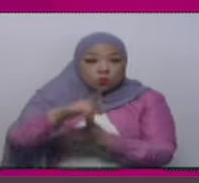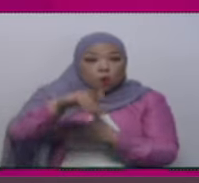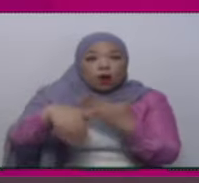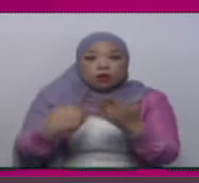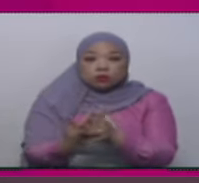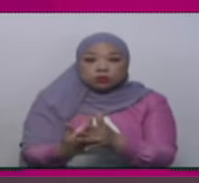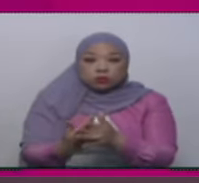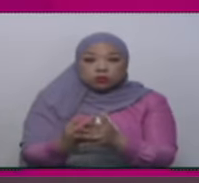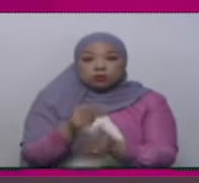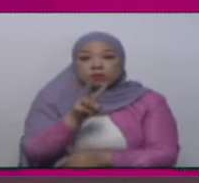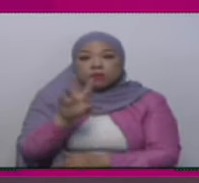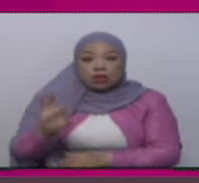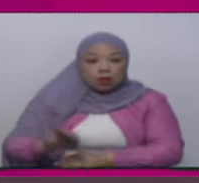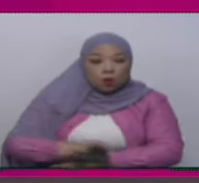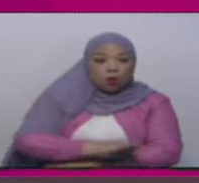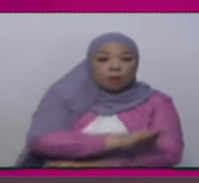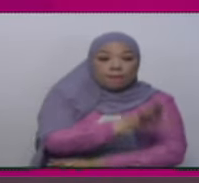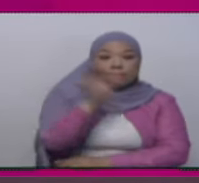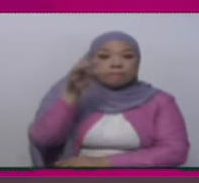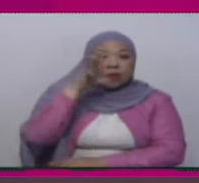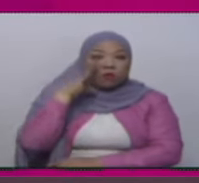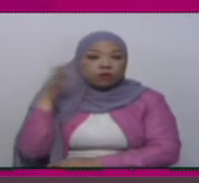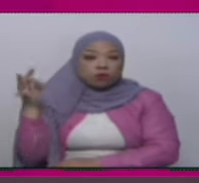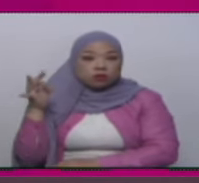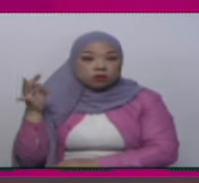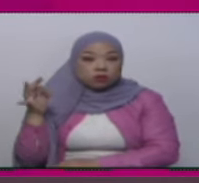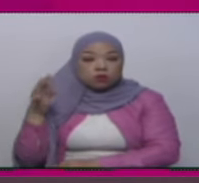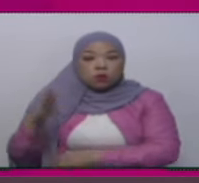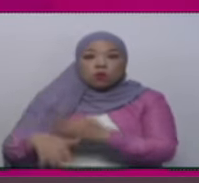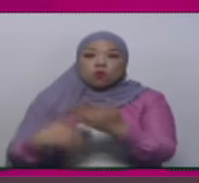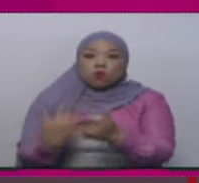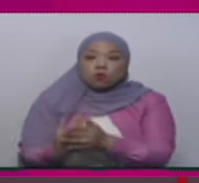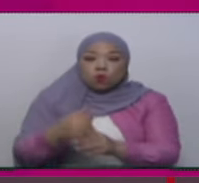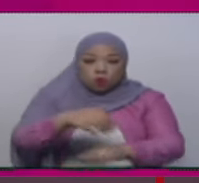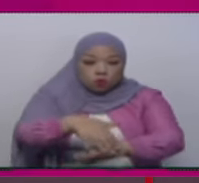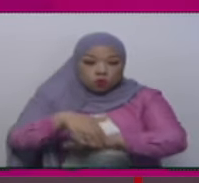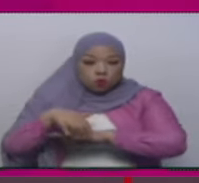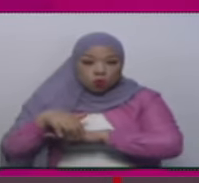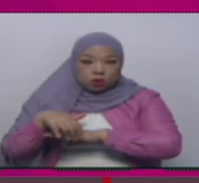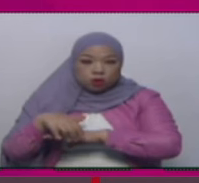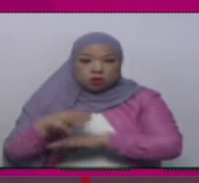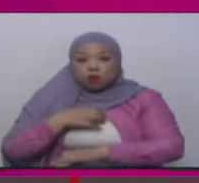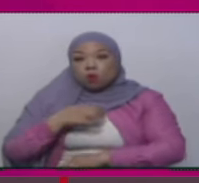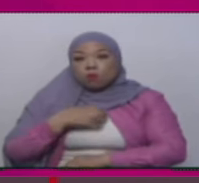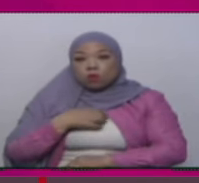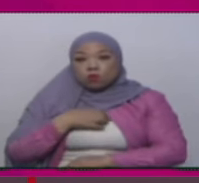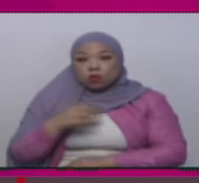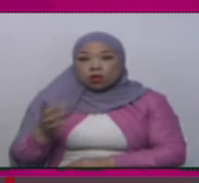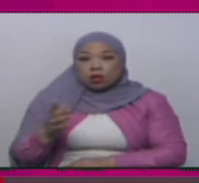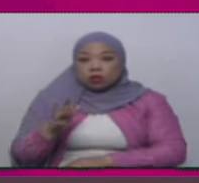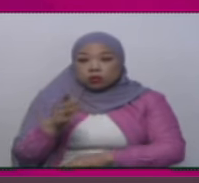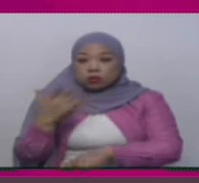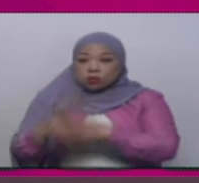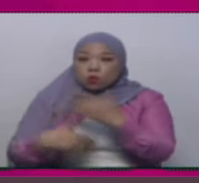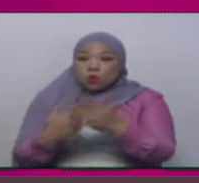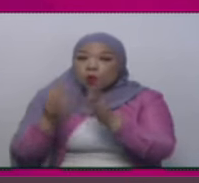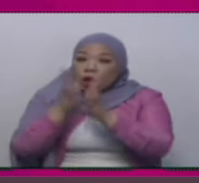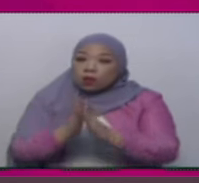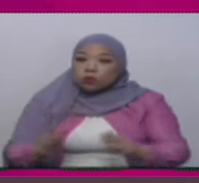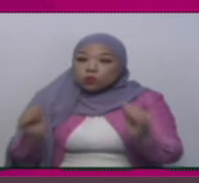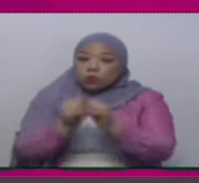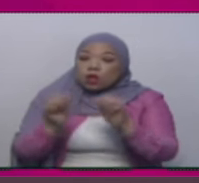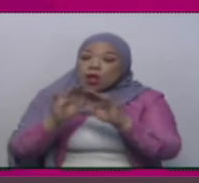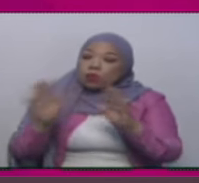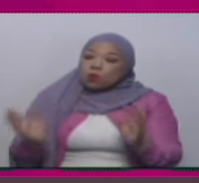en 24 horas, Francia. Después era tomar Londres, que no la pudieron tomar. Después era tomar el